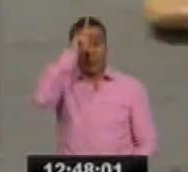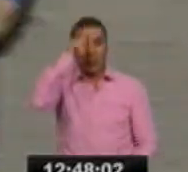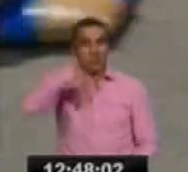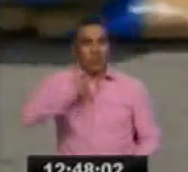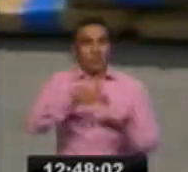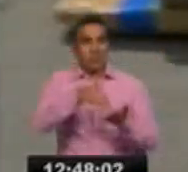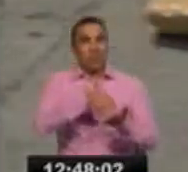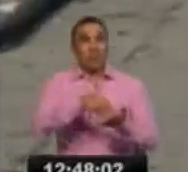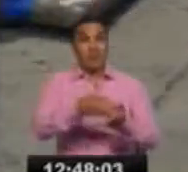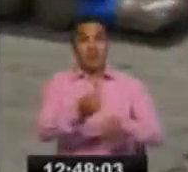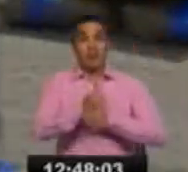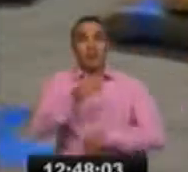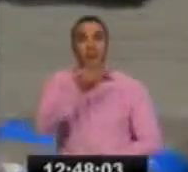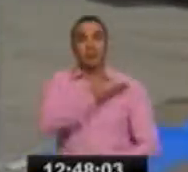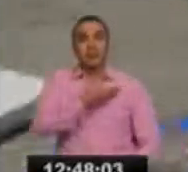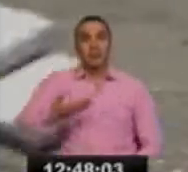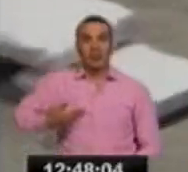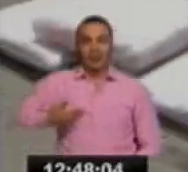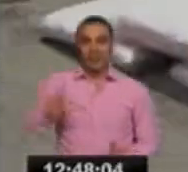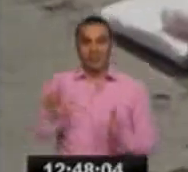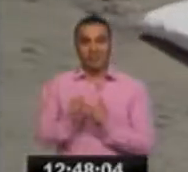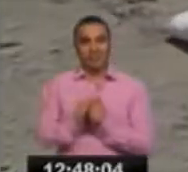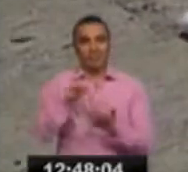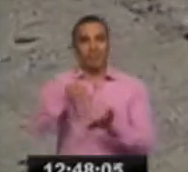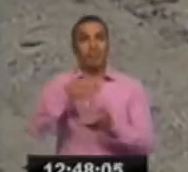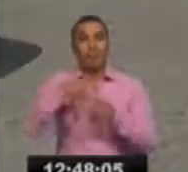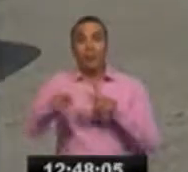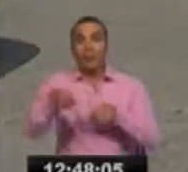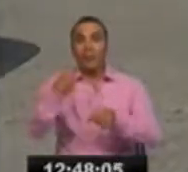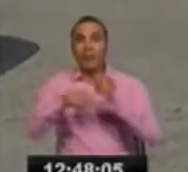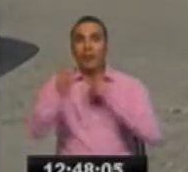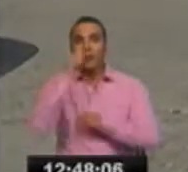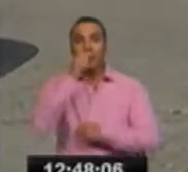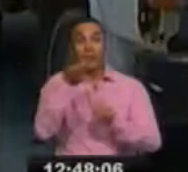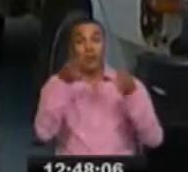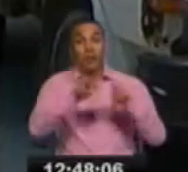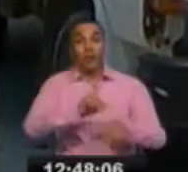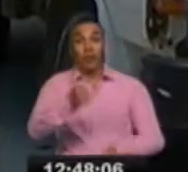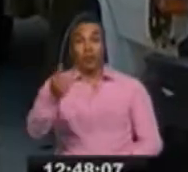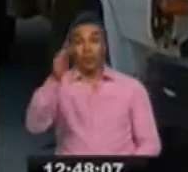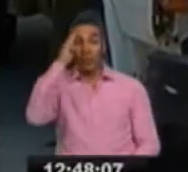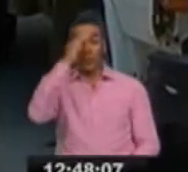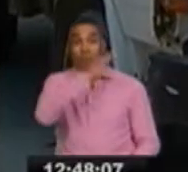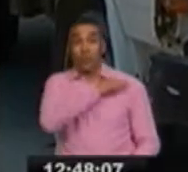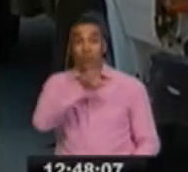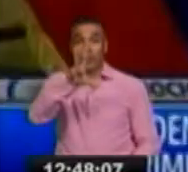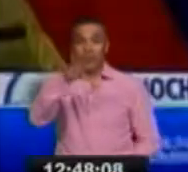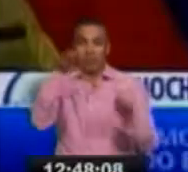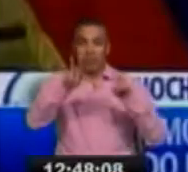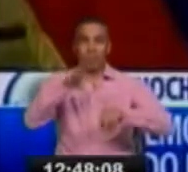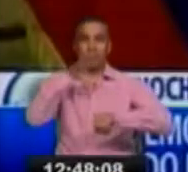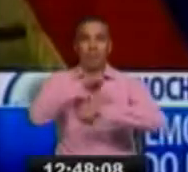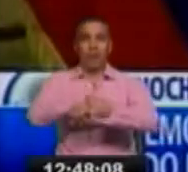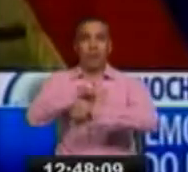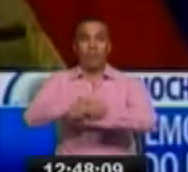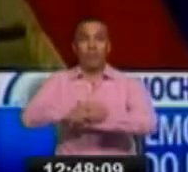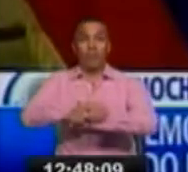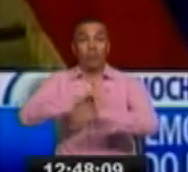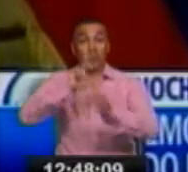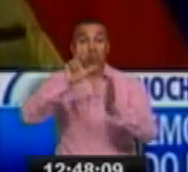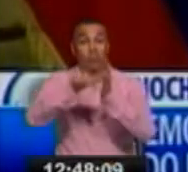la seguridad presidencial. Junto a él, otros tres marinos fueron capturados en la operación denominada Impacto. Luego de lo